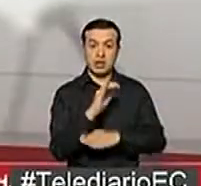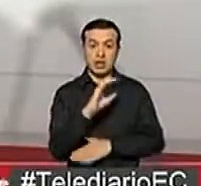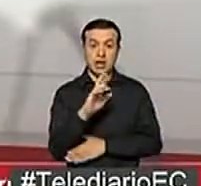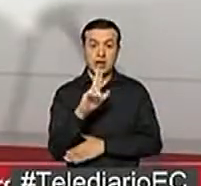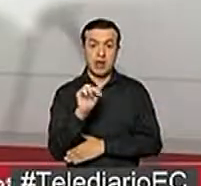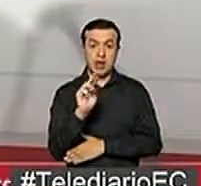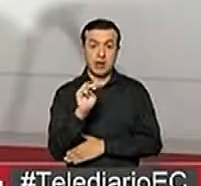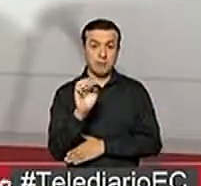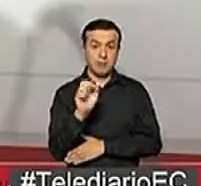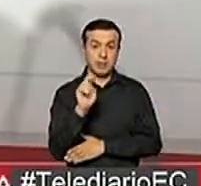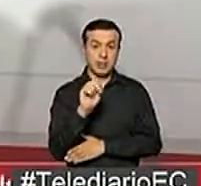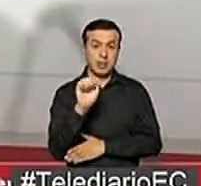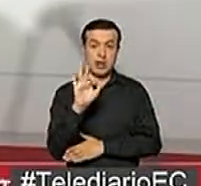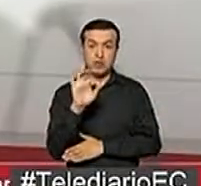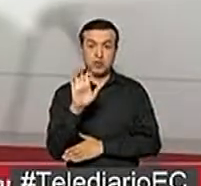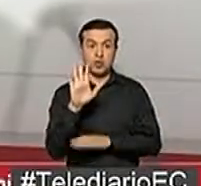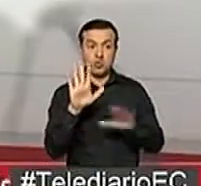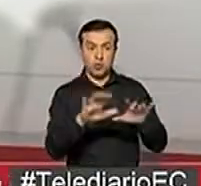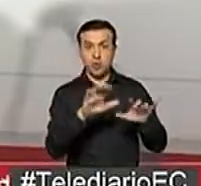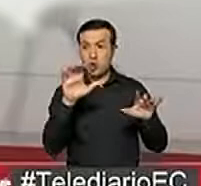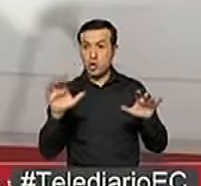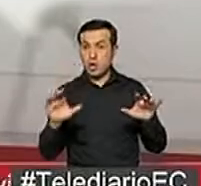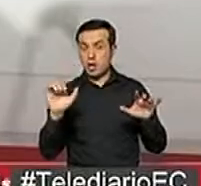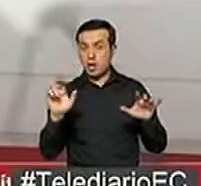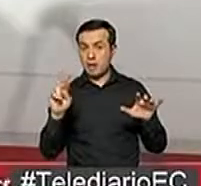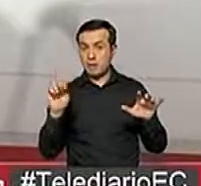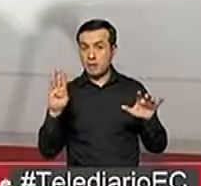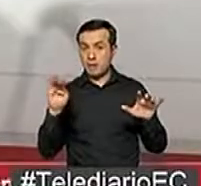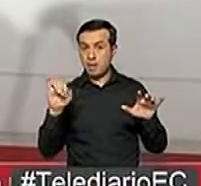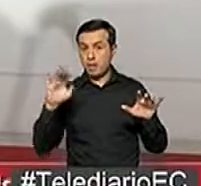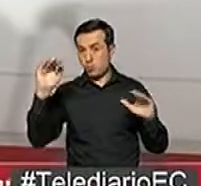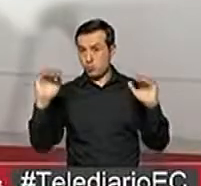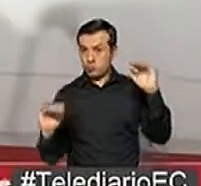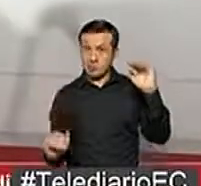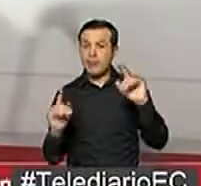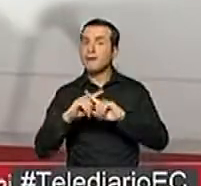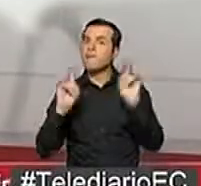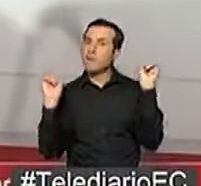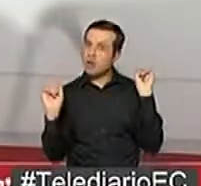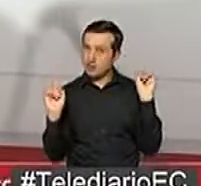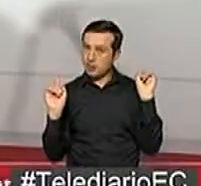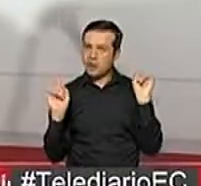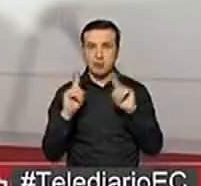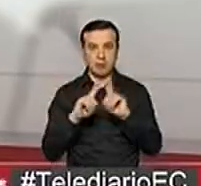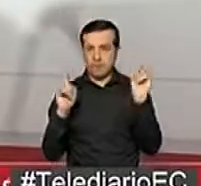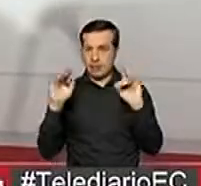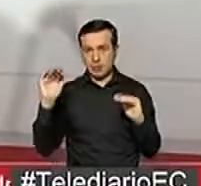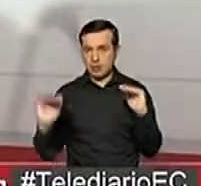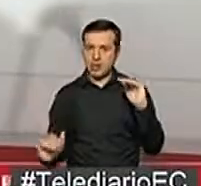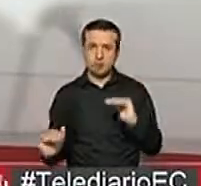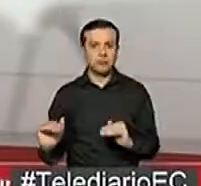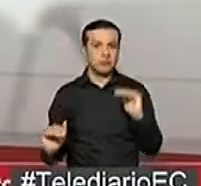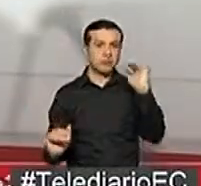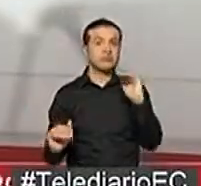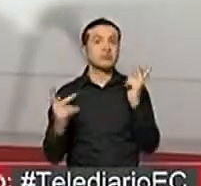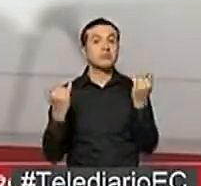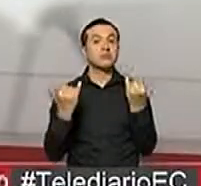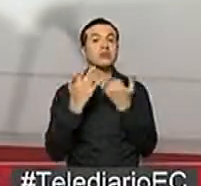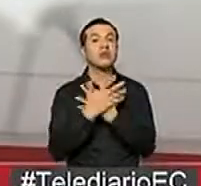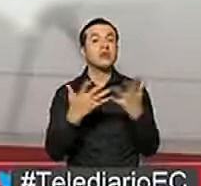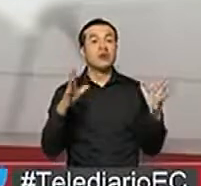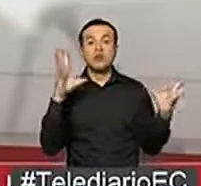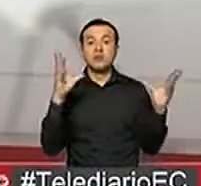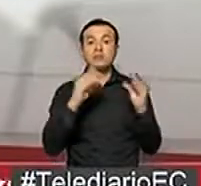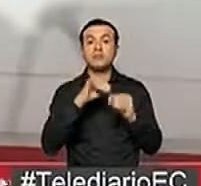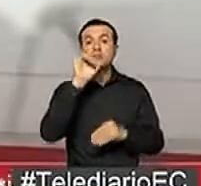Alto, que es distinto al Monasterio del Carmen Bajo, que habíamos visto recién en la nota que acaba de finalizar, se está presentando todos